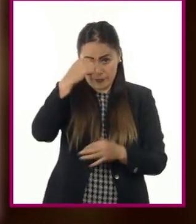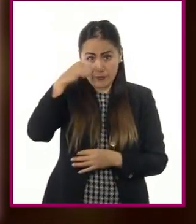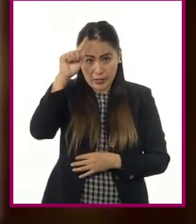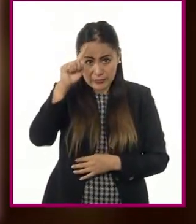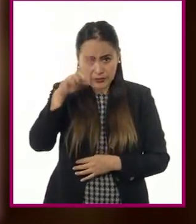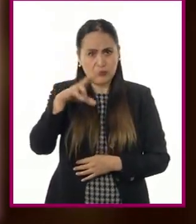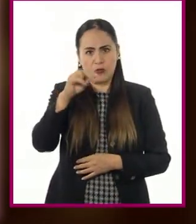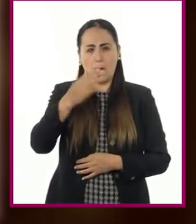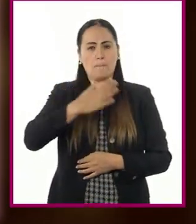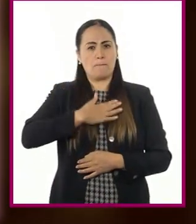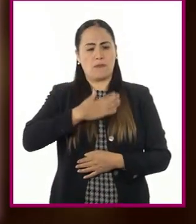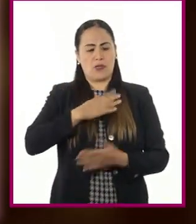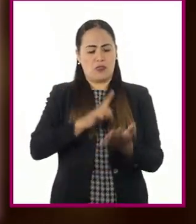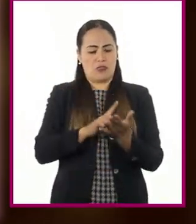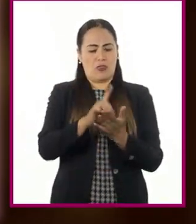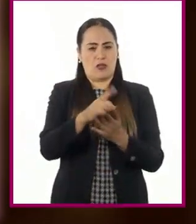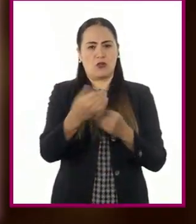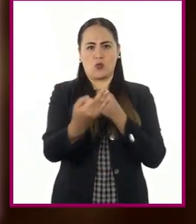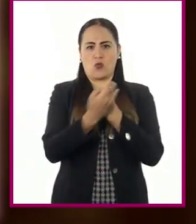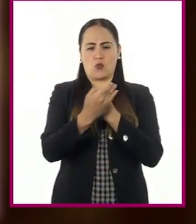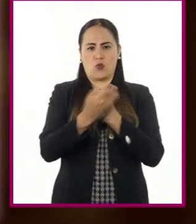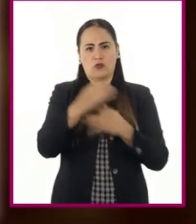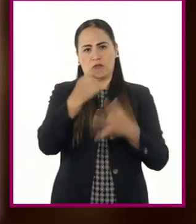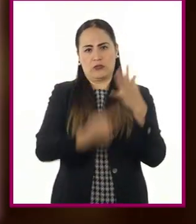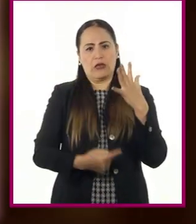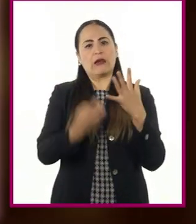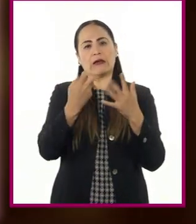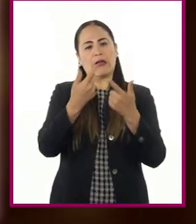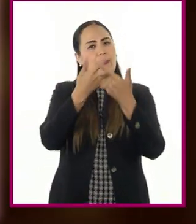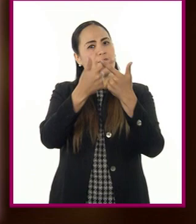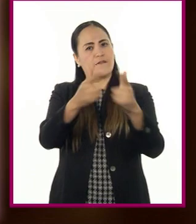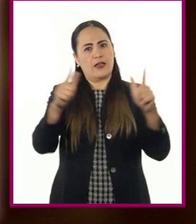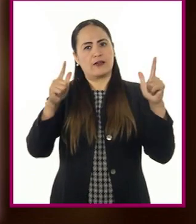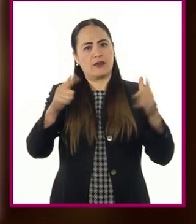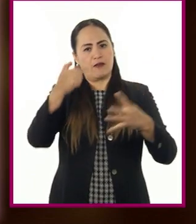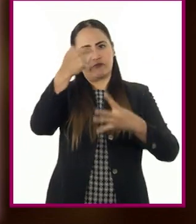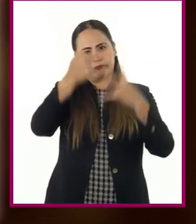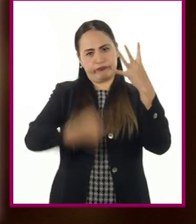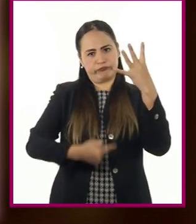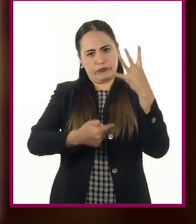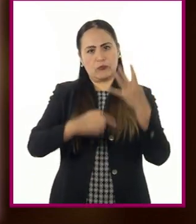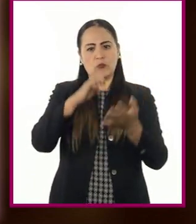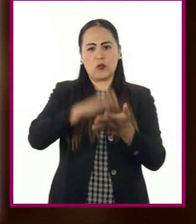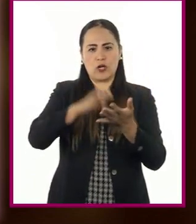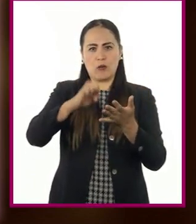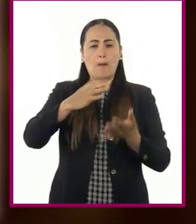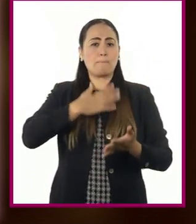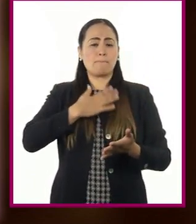ellos, ponemos en marcha una serie de actos de libertad. Así, por ejemplo, al ejercer